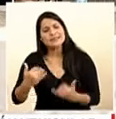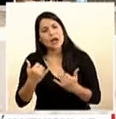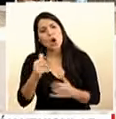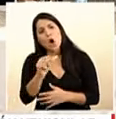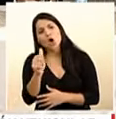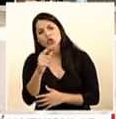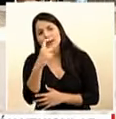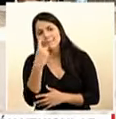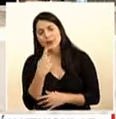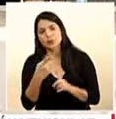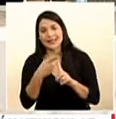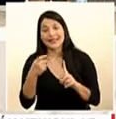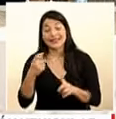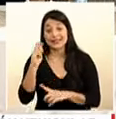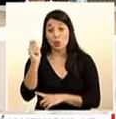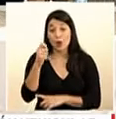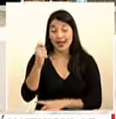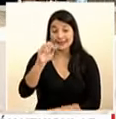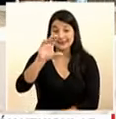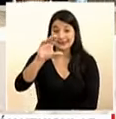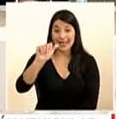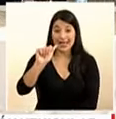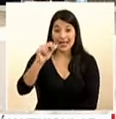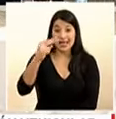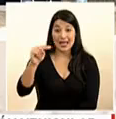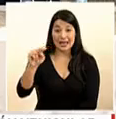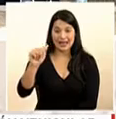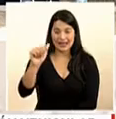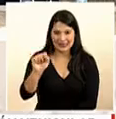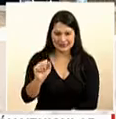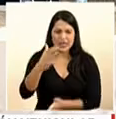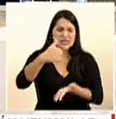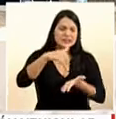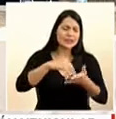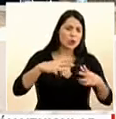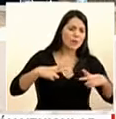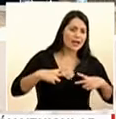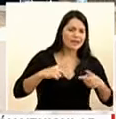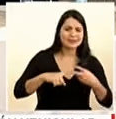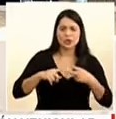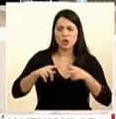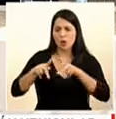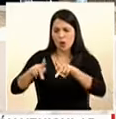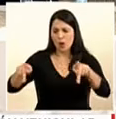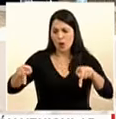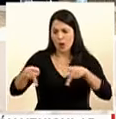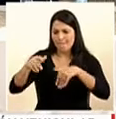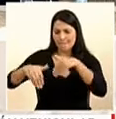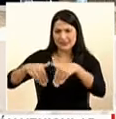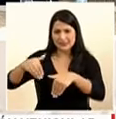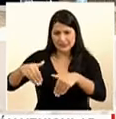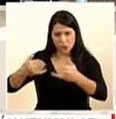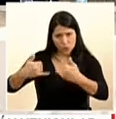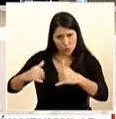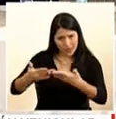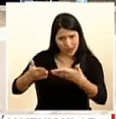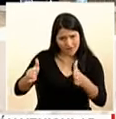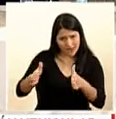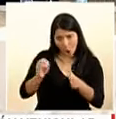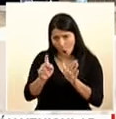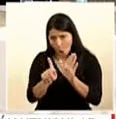pregunta desde cañas guanacaste centros vacacionales balnearios continúan abierto tendrán alguna restricción por esta